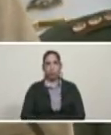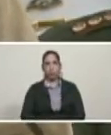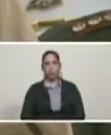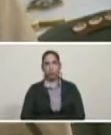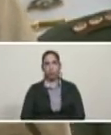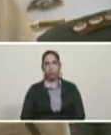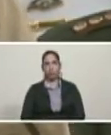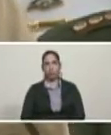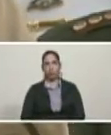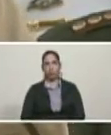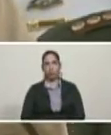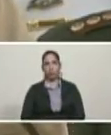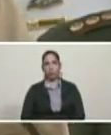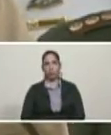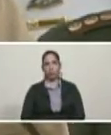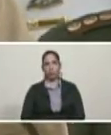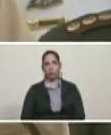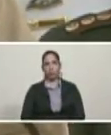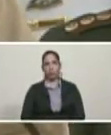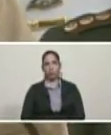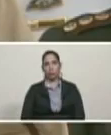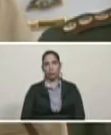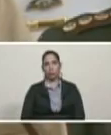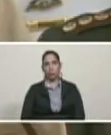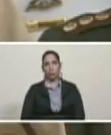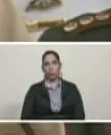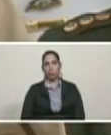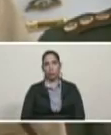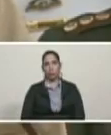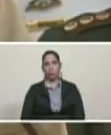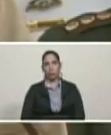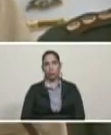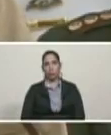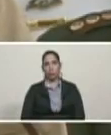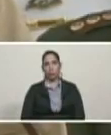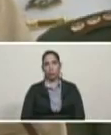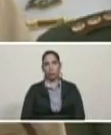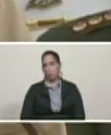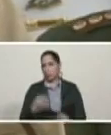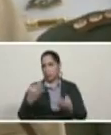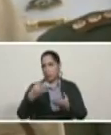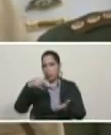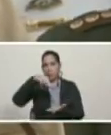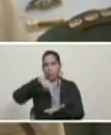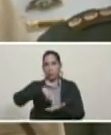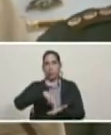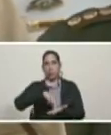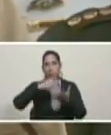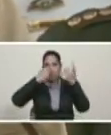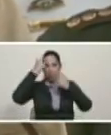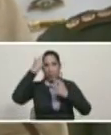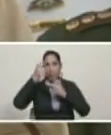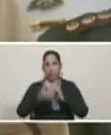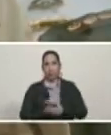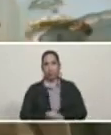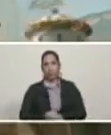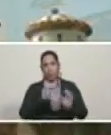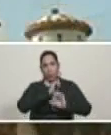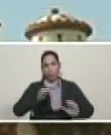en su patio del cuartel del 4 de febrero, está presente en su Fuerza Armada Nacional